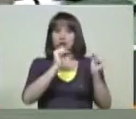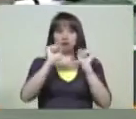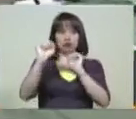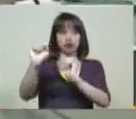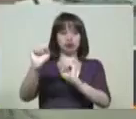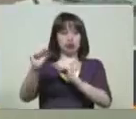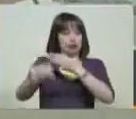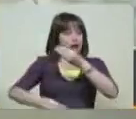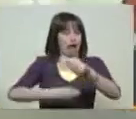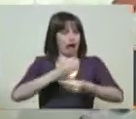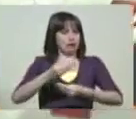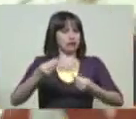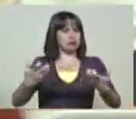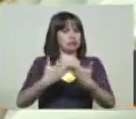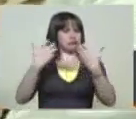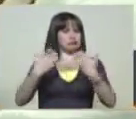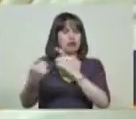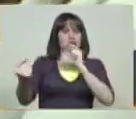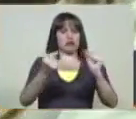crear